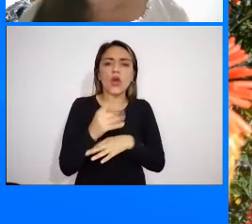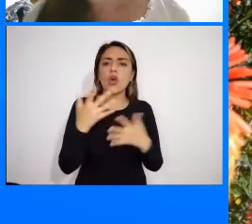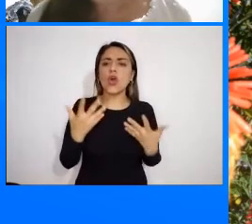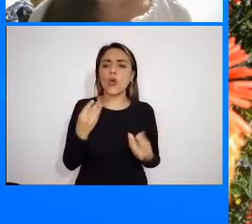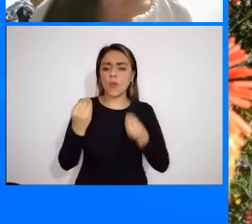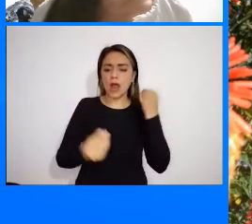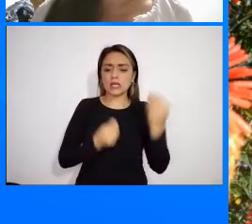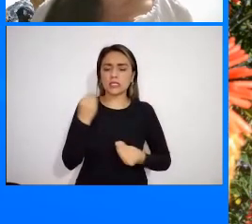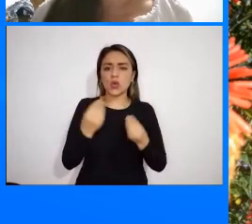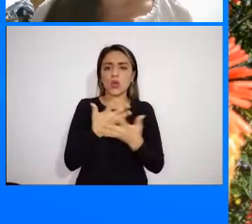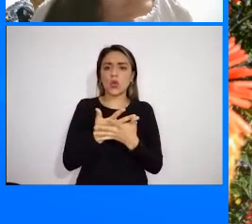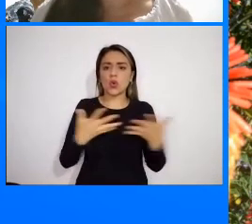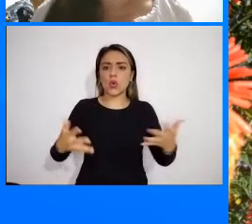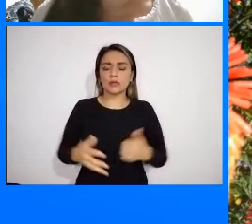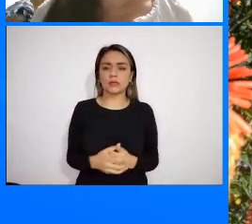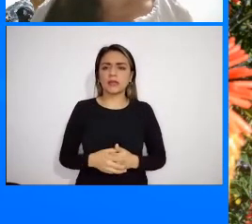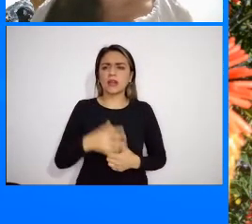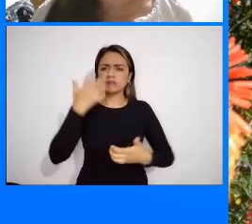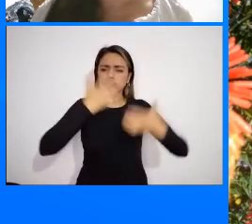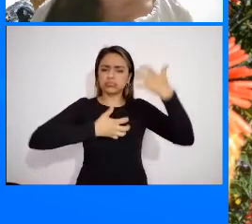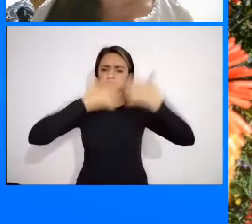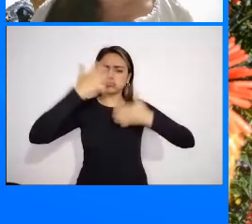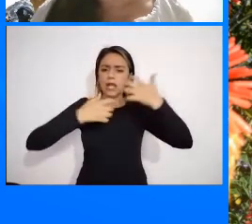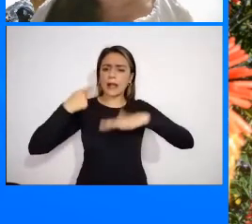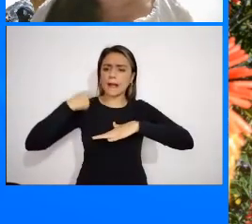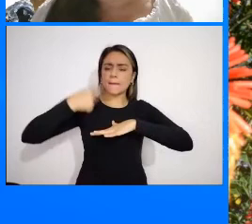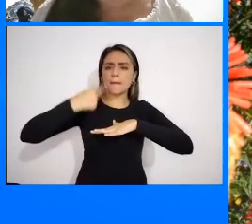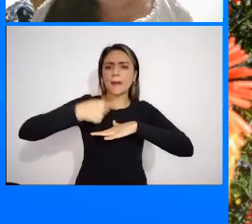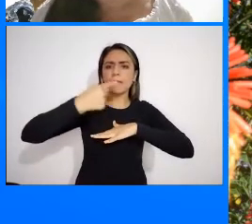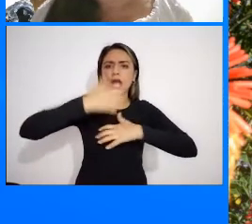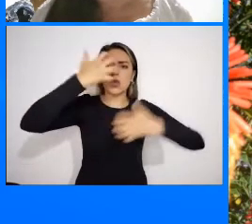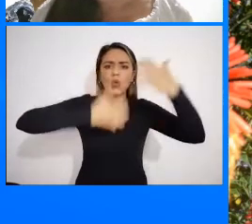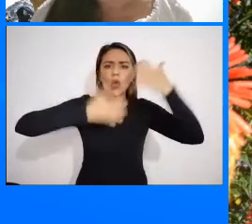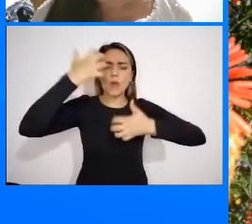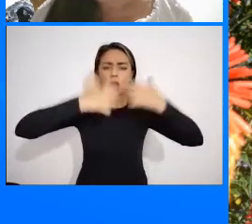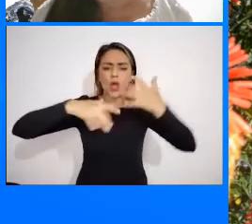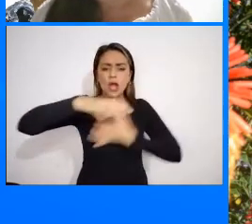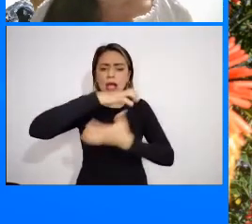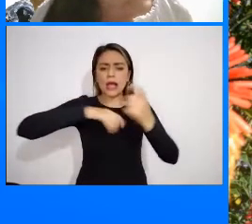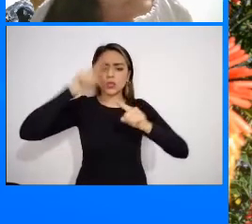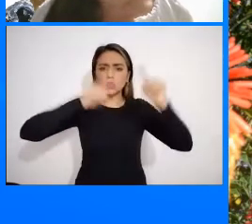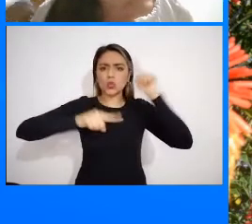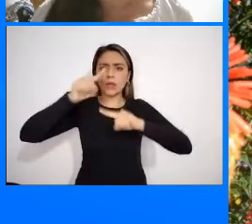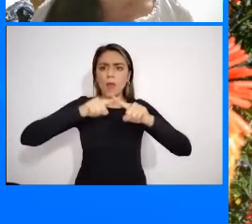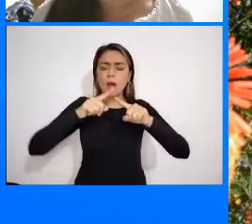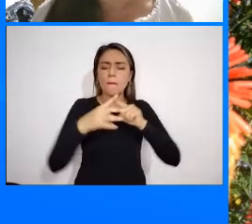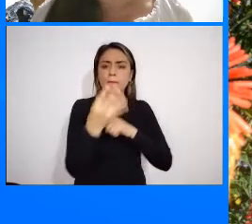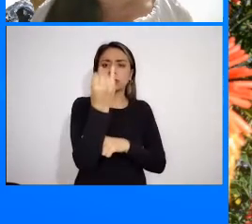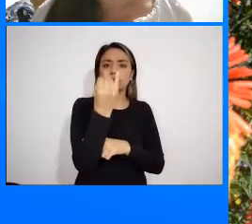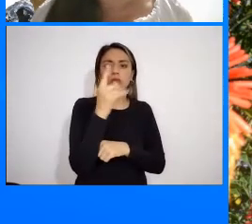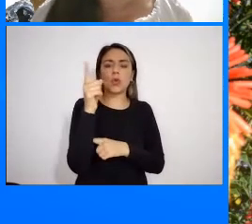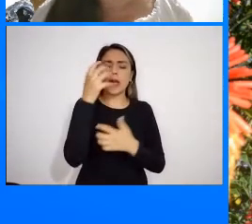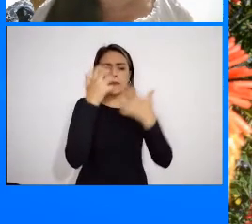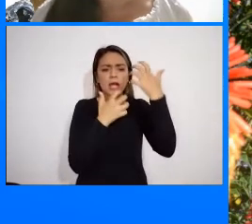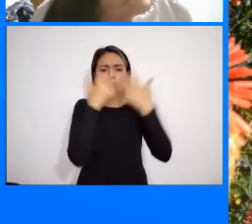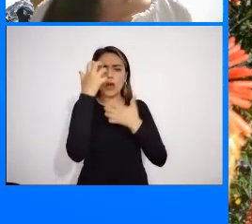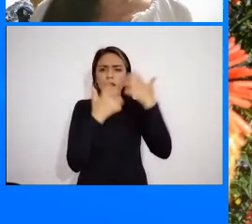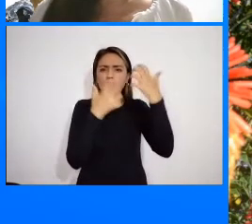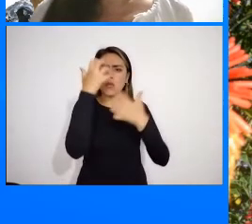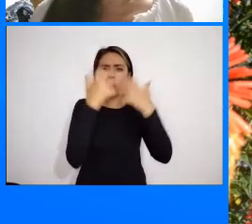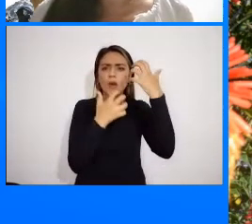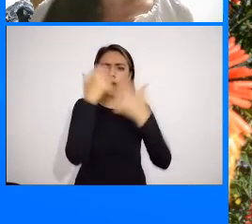las cosas. O sea, hay que evaluar constantemente y el ecoturismo no es la excepción. Hay que evaluar constantemente